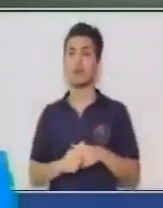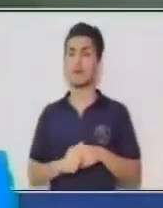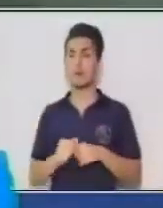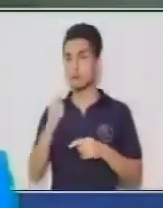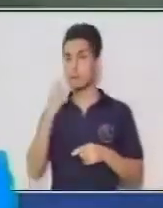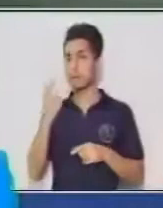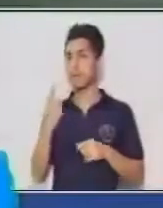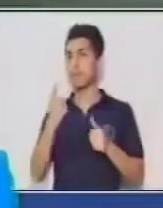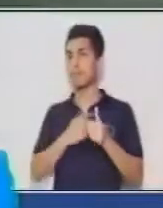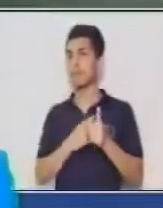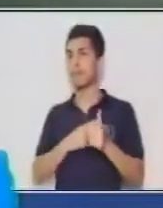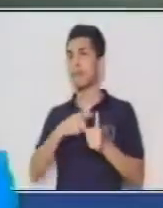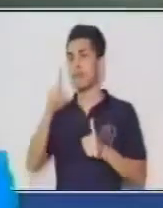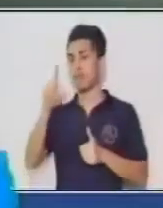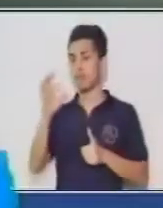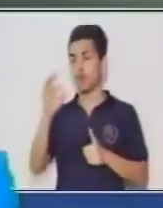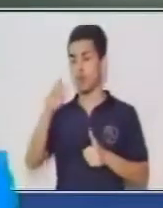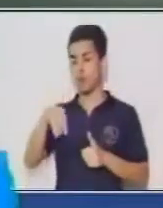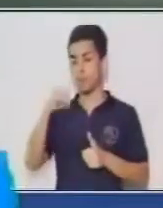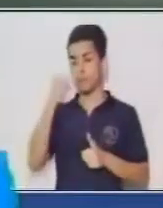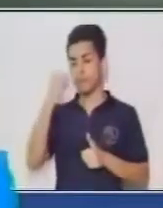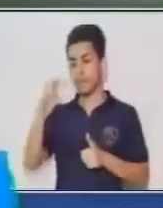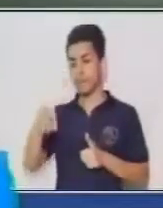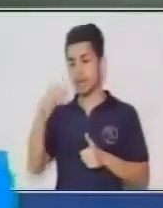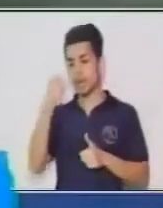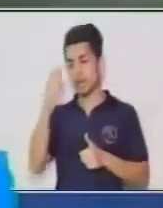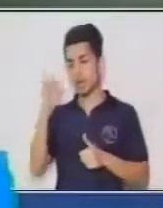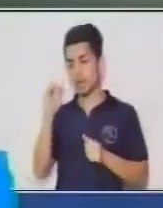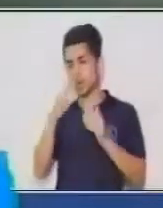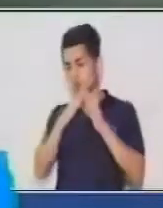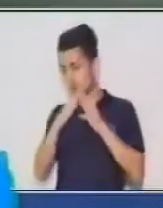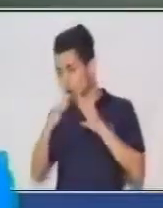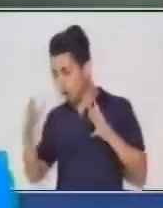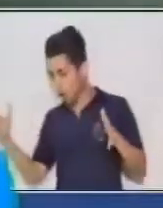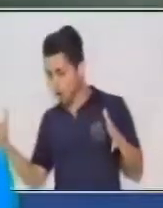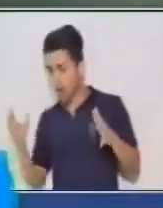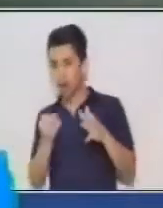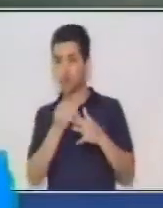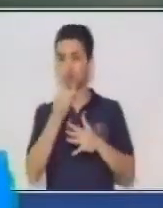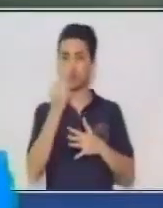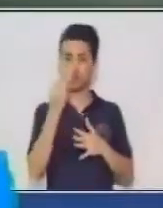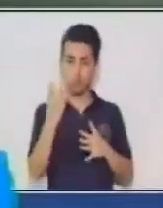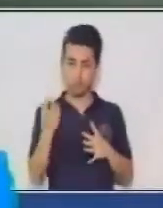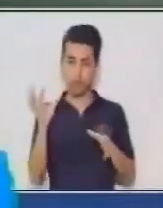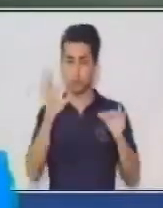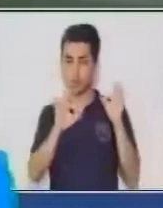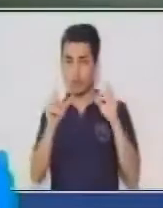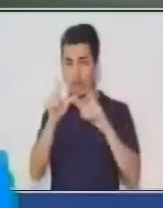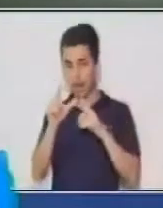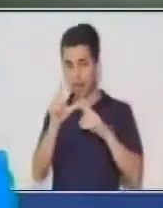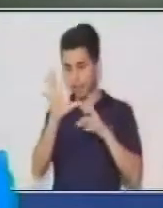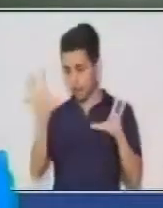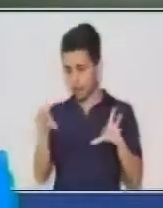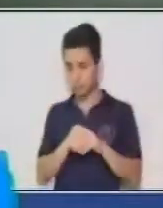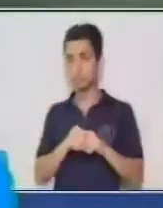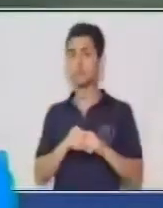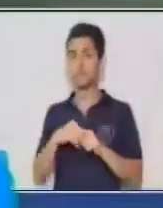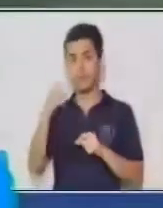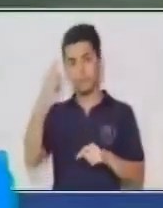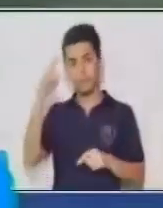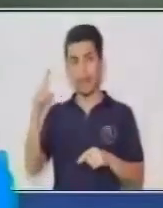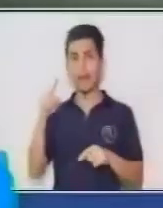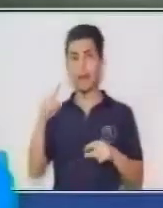dominio. Todos los valores que se puede tomar en esa función y que corresponden al eje